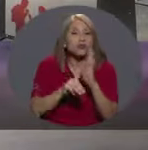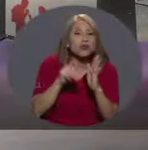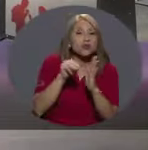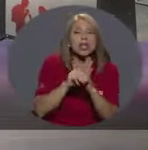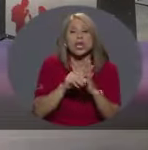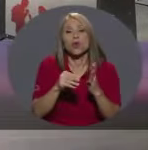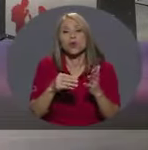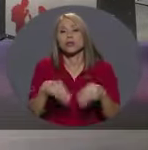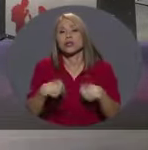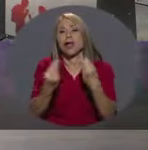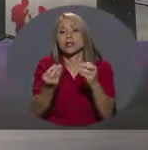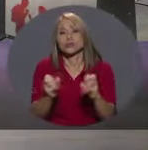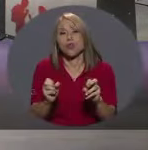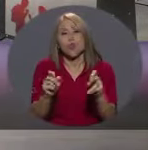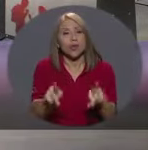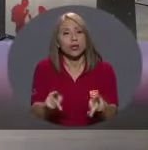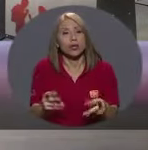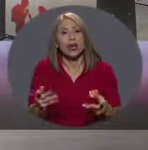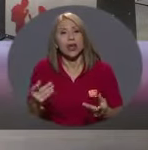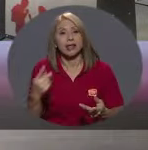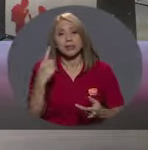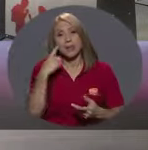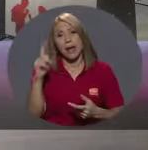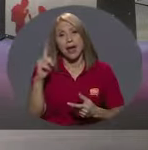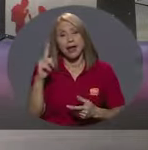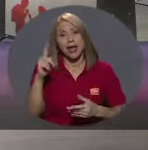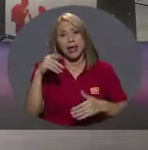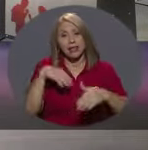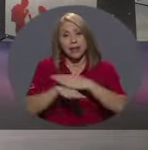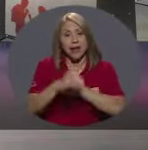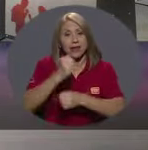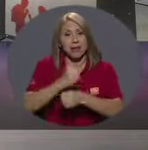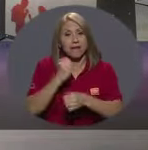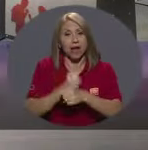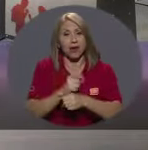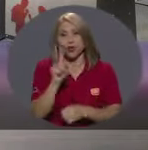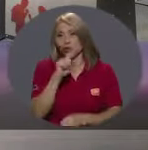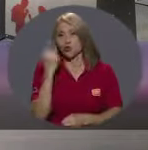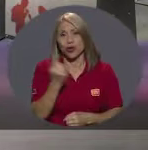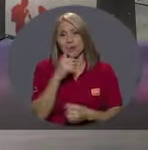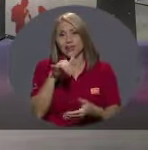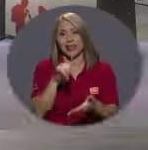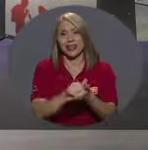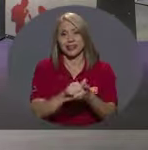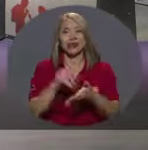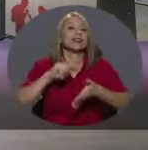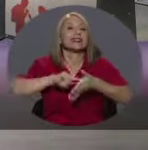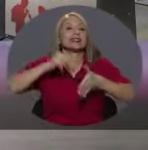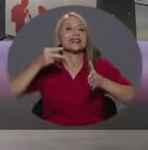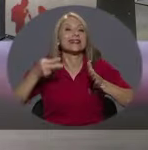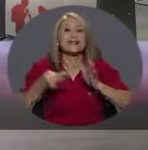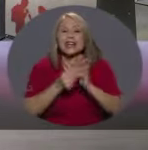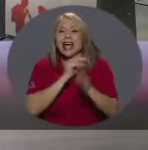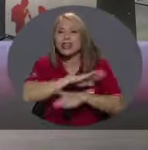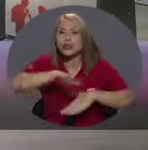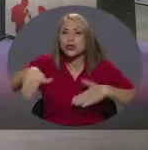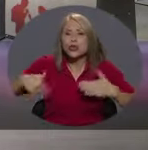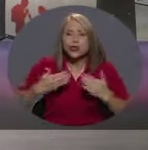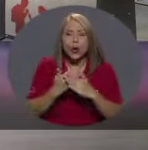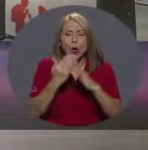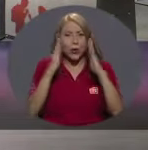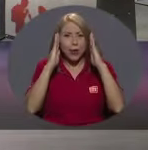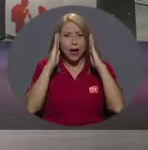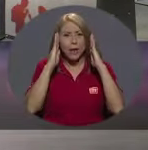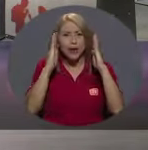y darles oportunidades para entrar al trabajo, sino que todo el abordaje